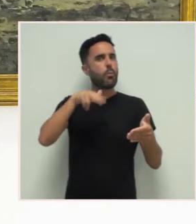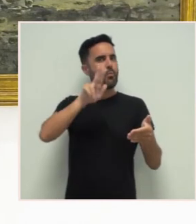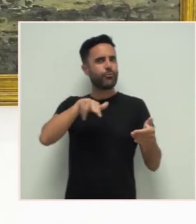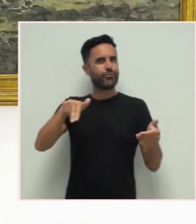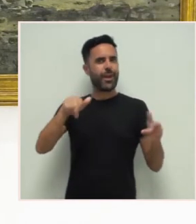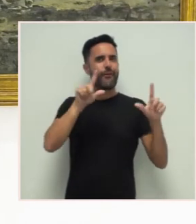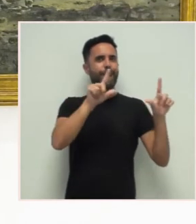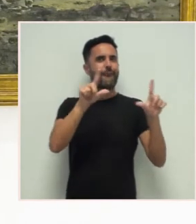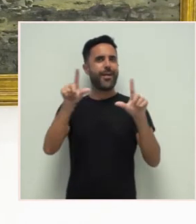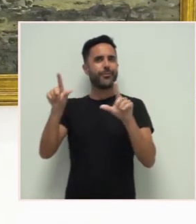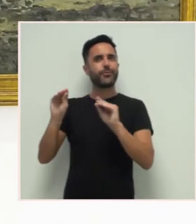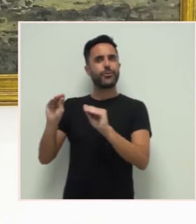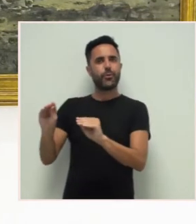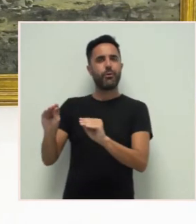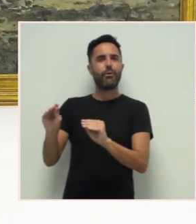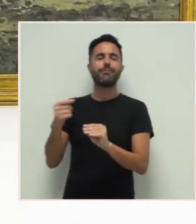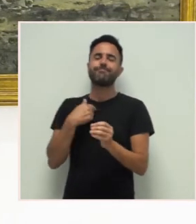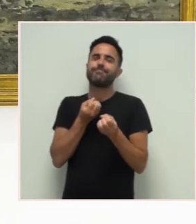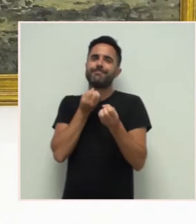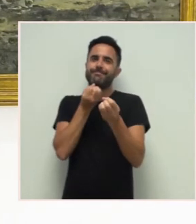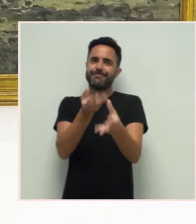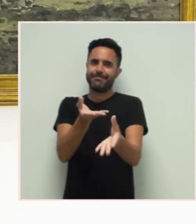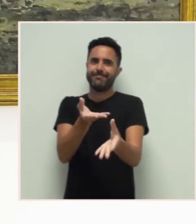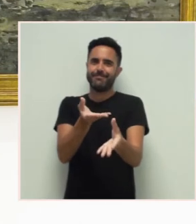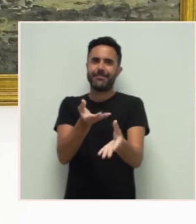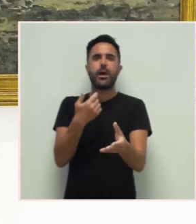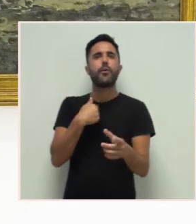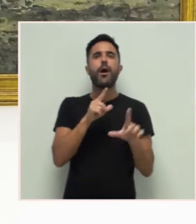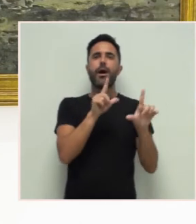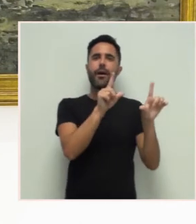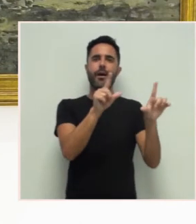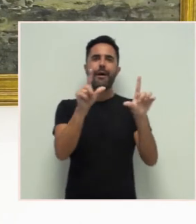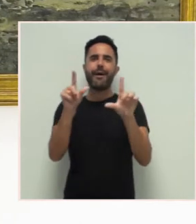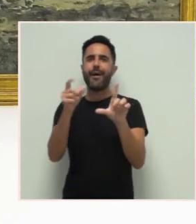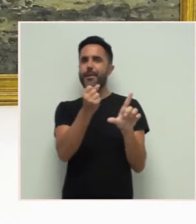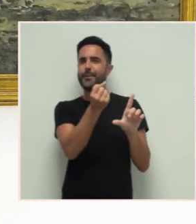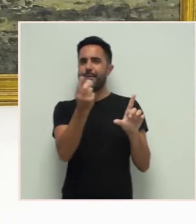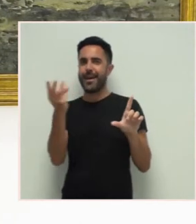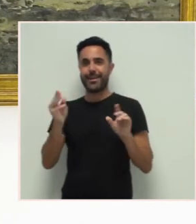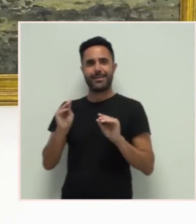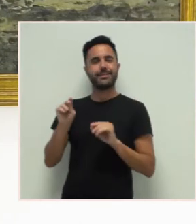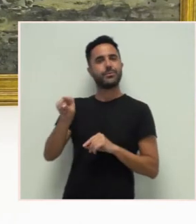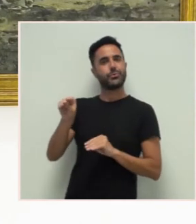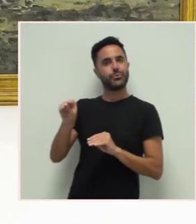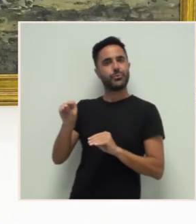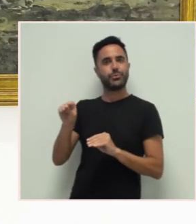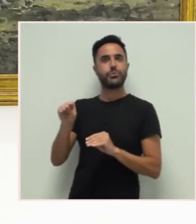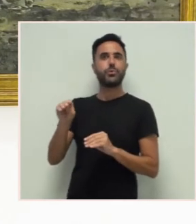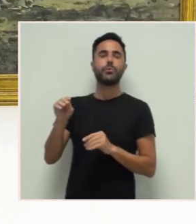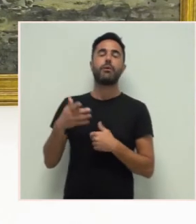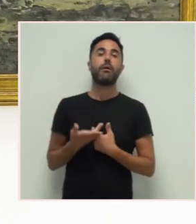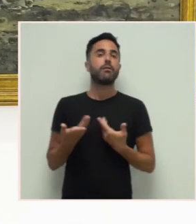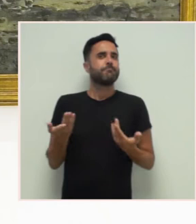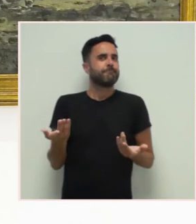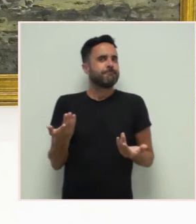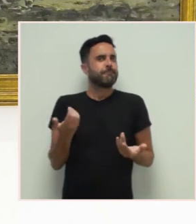vos contar que temos o luxo, o privilexio de ter varias obras expostas deste artista catalán que, como veredes,